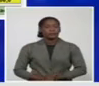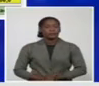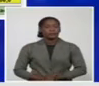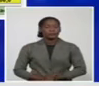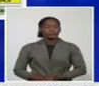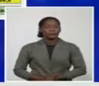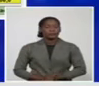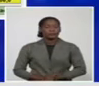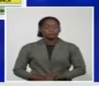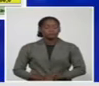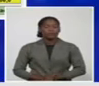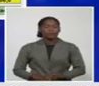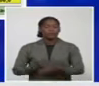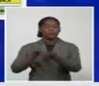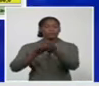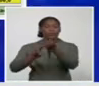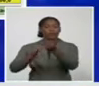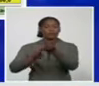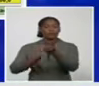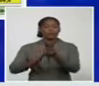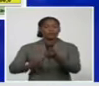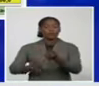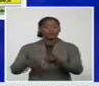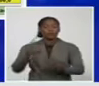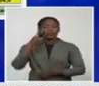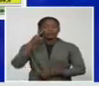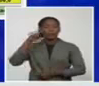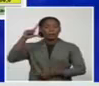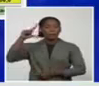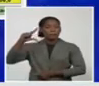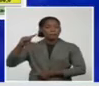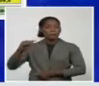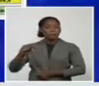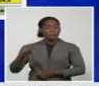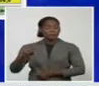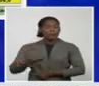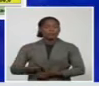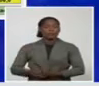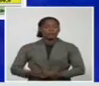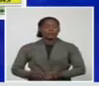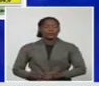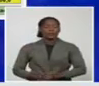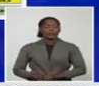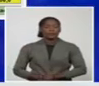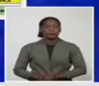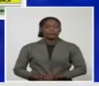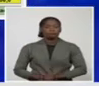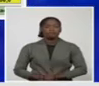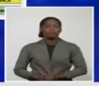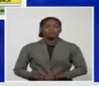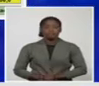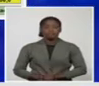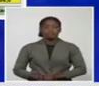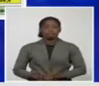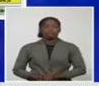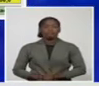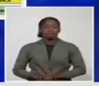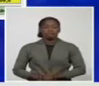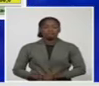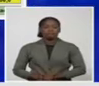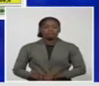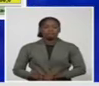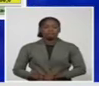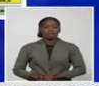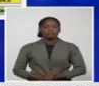son las provincias de menor tasa en Cuba, que además disminuyen con respecto al día anterior.